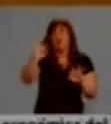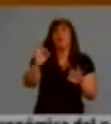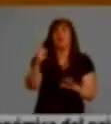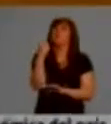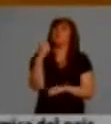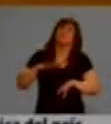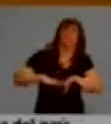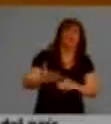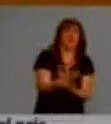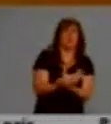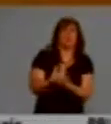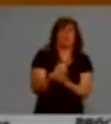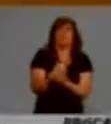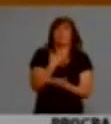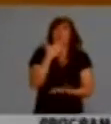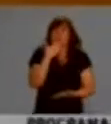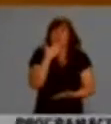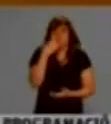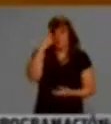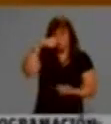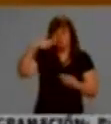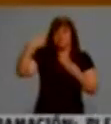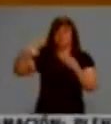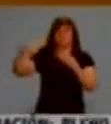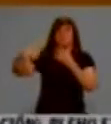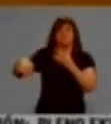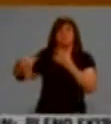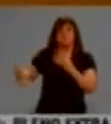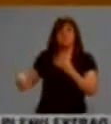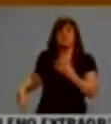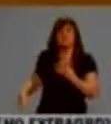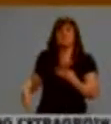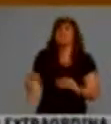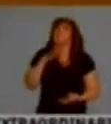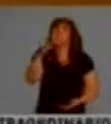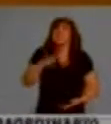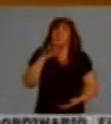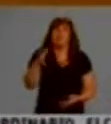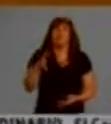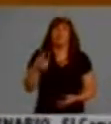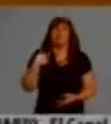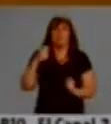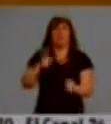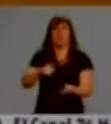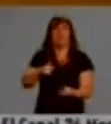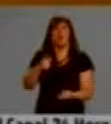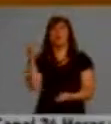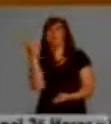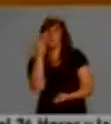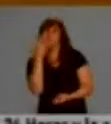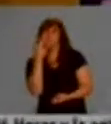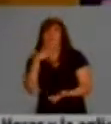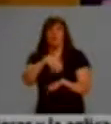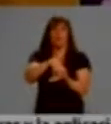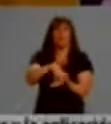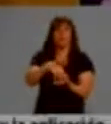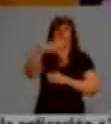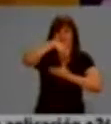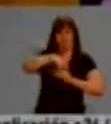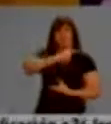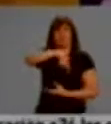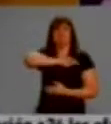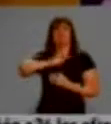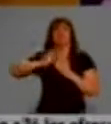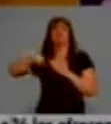todo. Si usted sabe todo esto, ¿cómo lo sabe? ¿Por qué siembra incertidumbres dentro y fuera de España? ¿Por